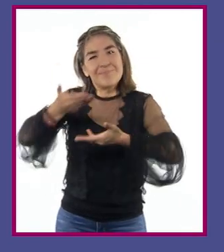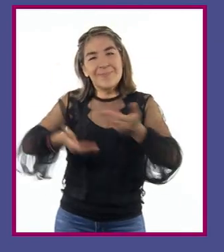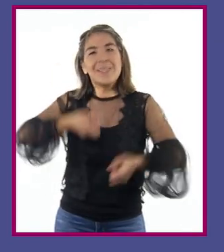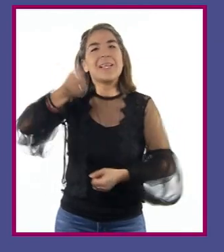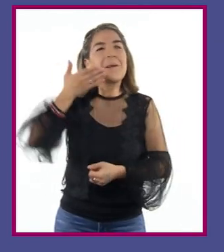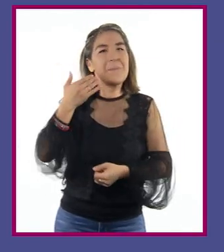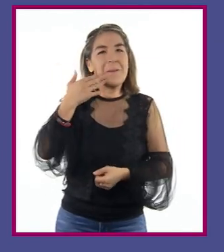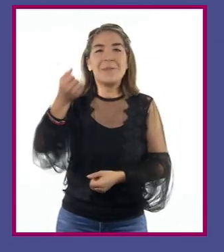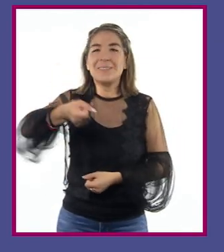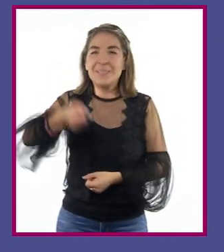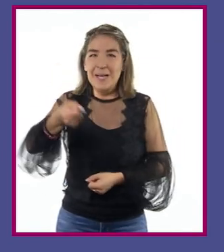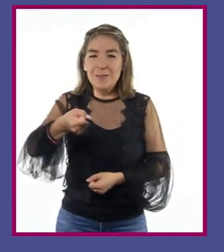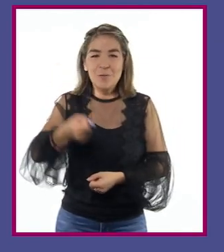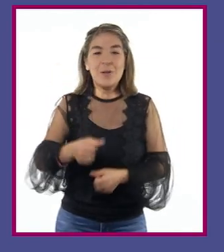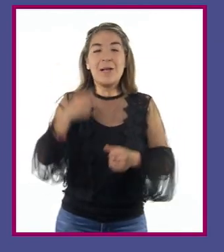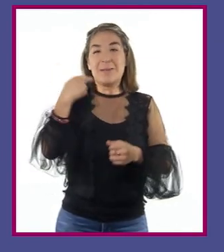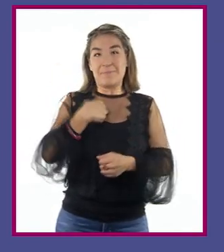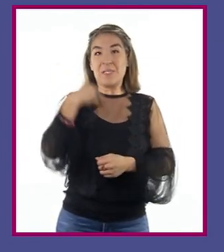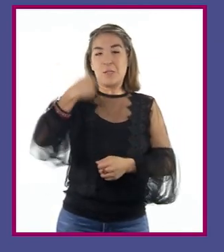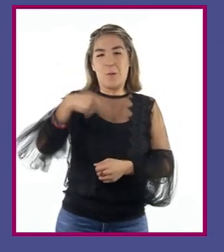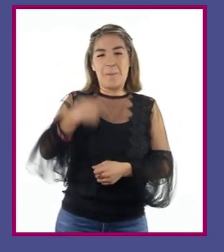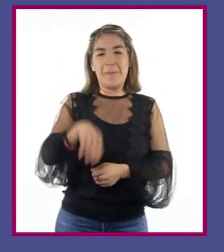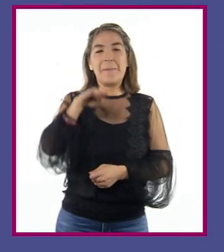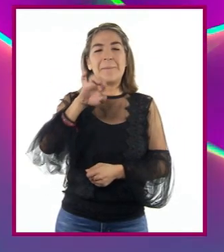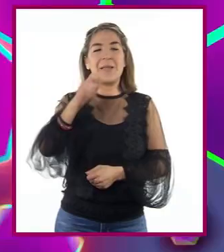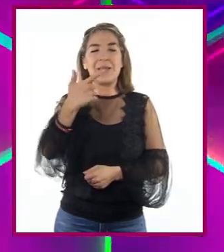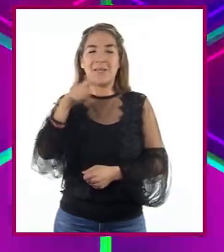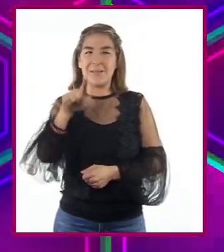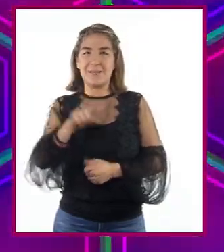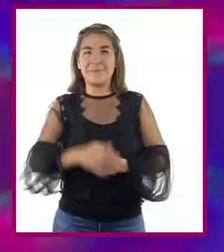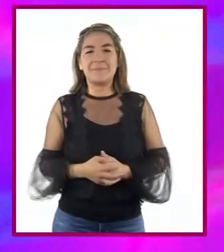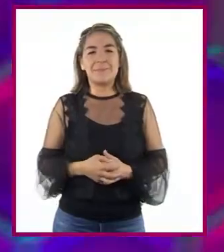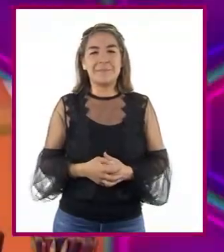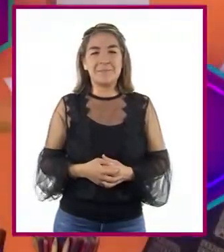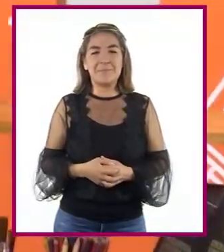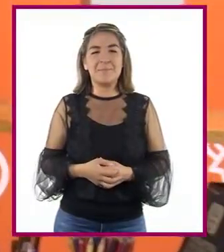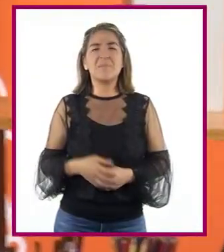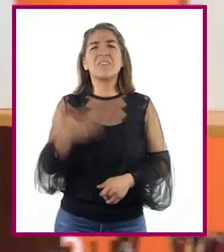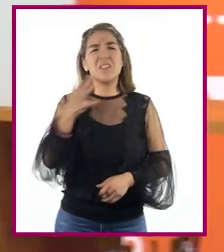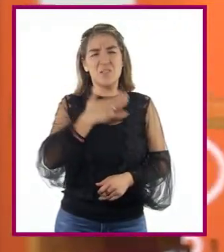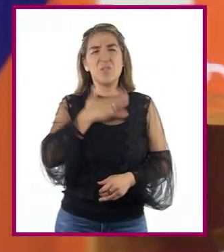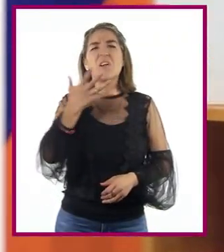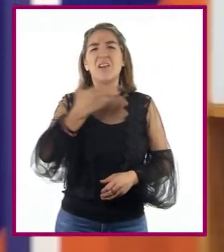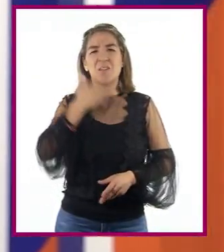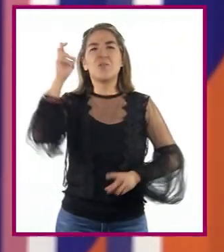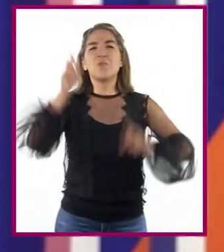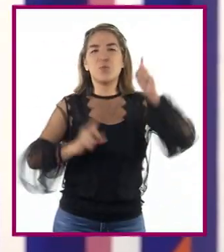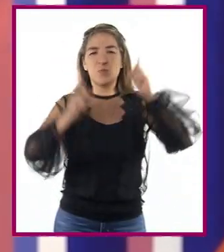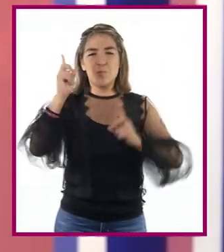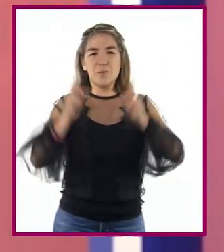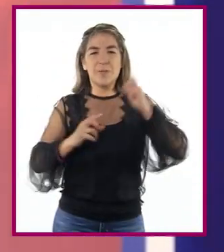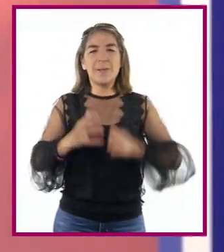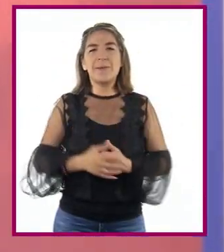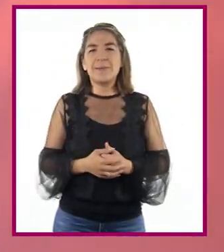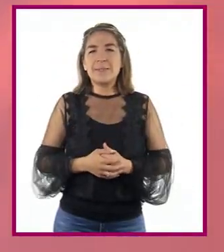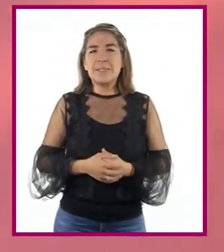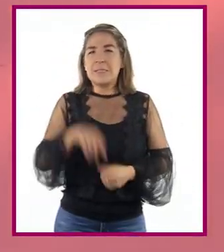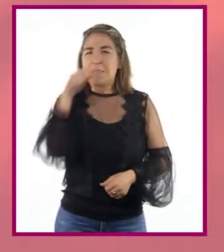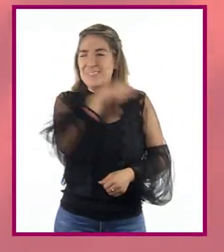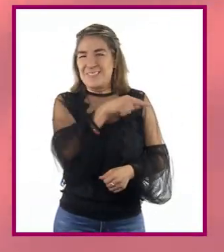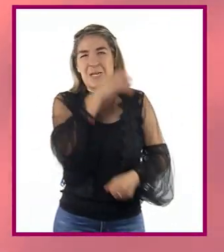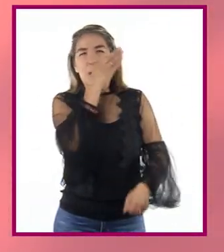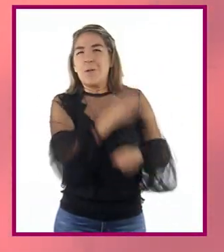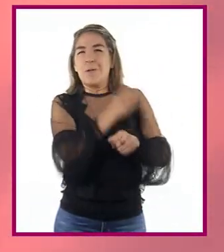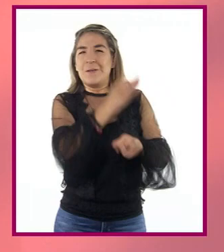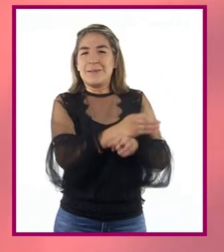saludo. Atentamente, Miguel Ángel Pérez Díaz. Tengo una duda, profesora Montserrat. En estos